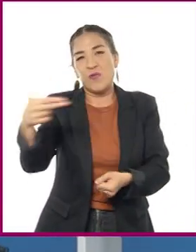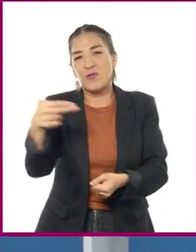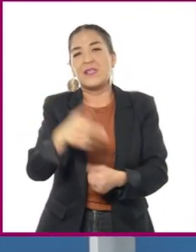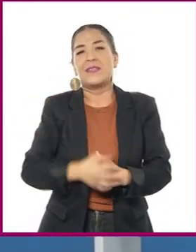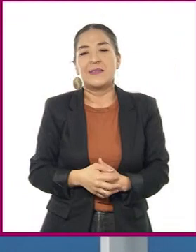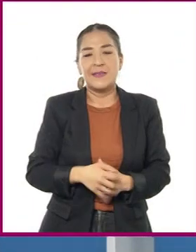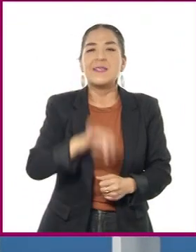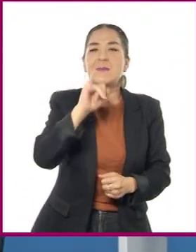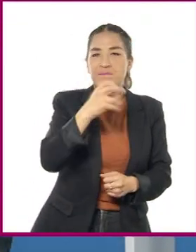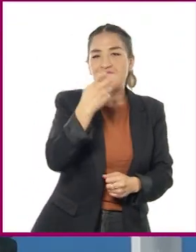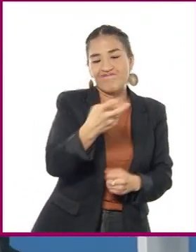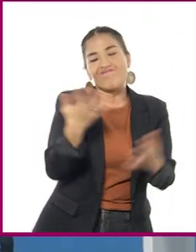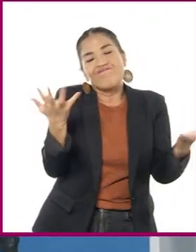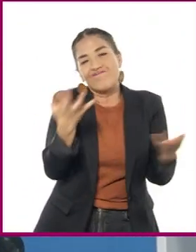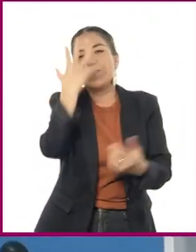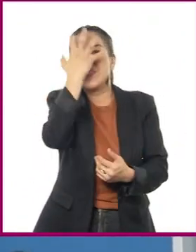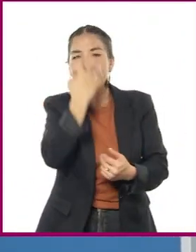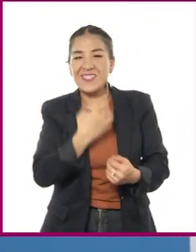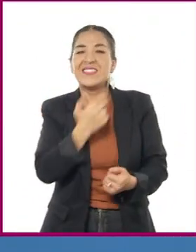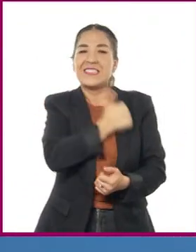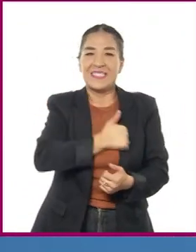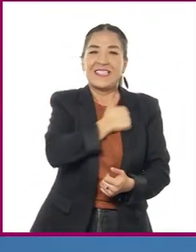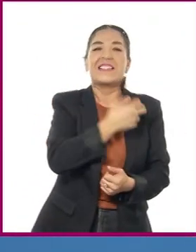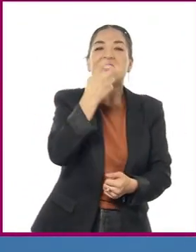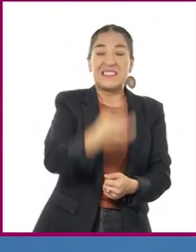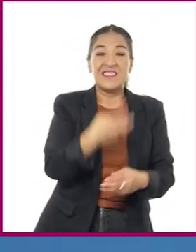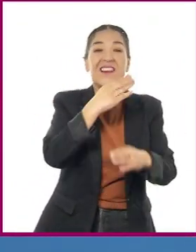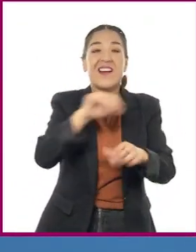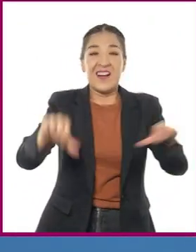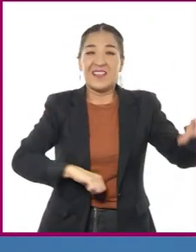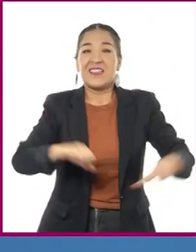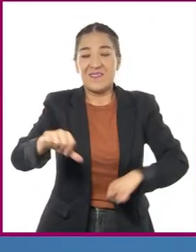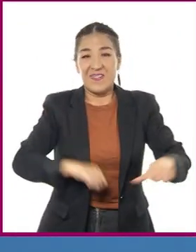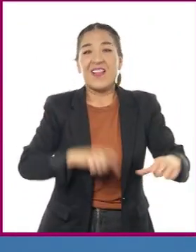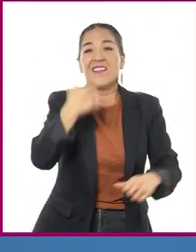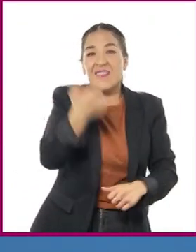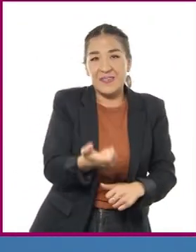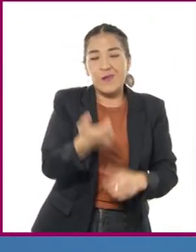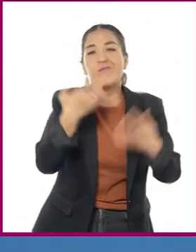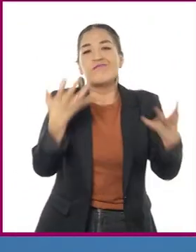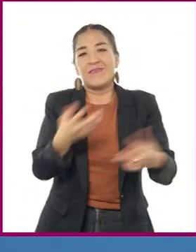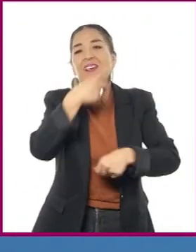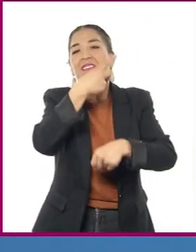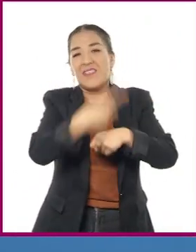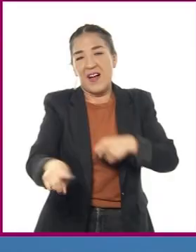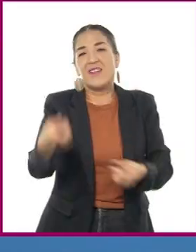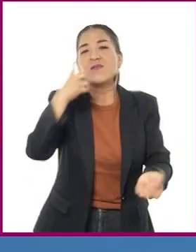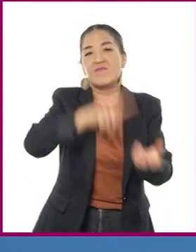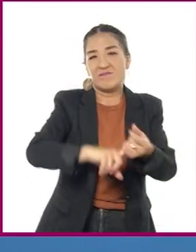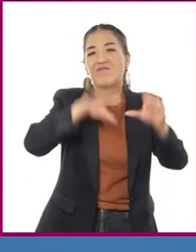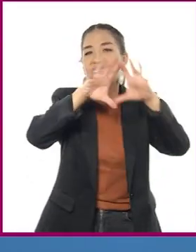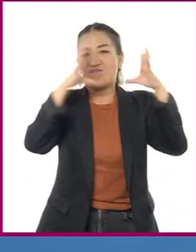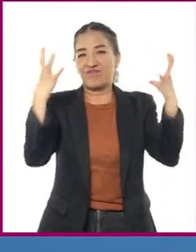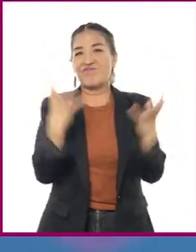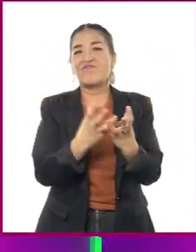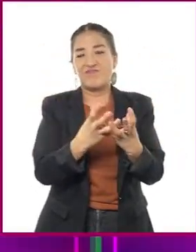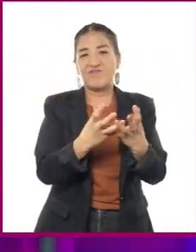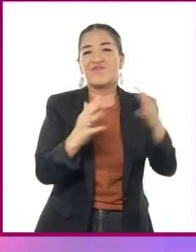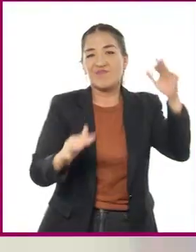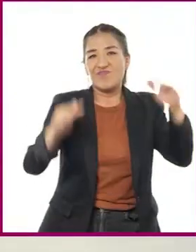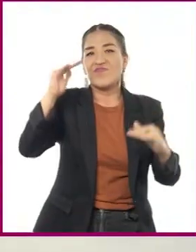es. Tristemente, las actividades económicas han tenido impactos considerables en el medio ambiente.